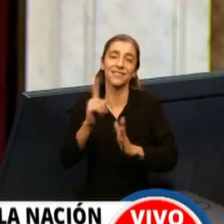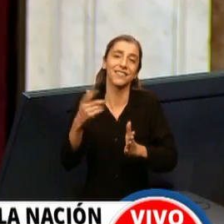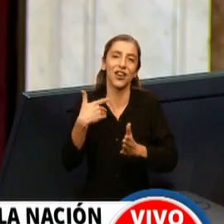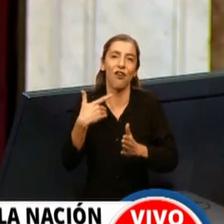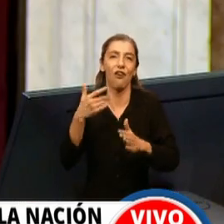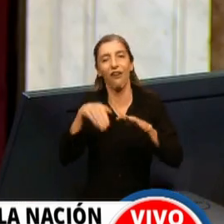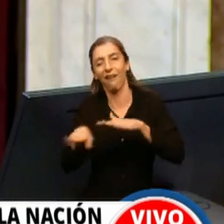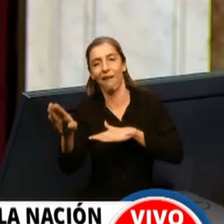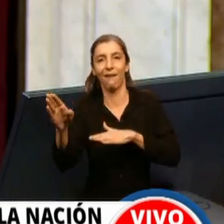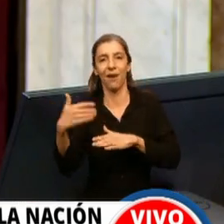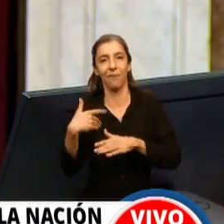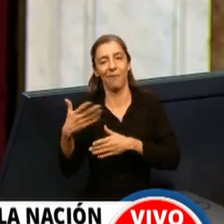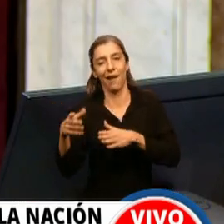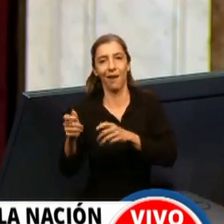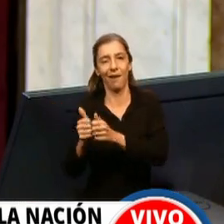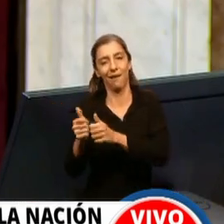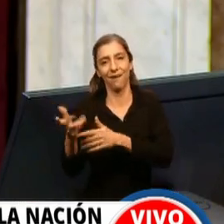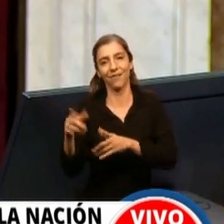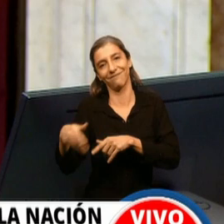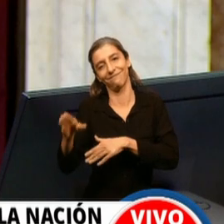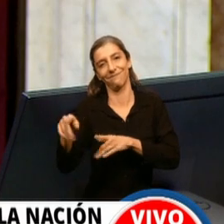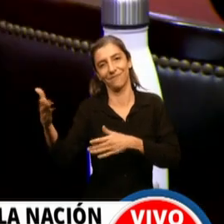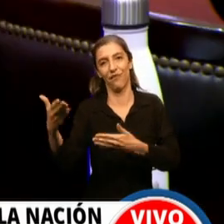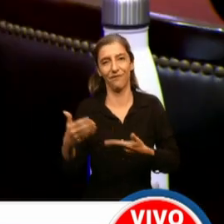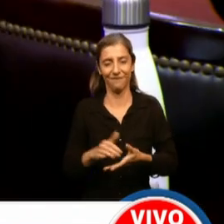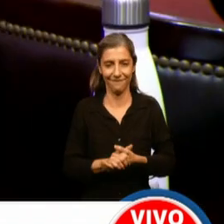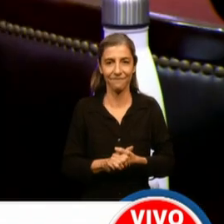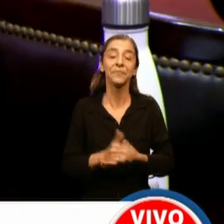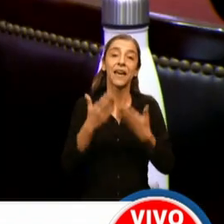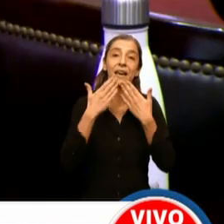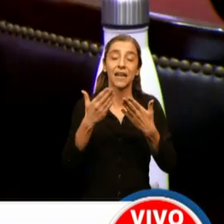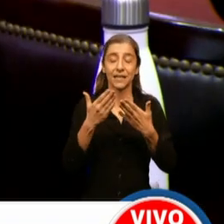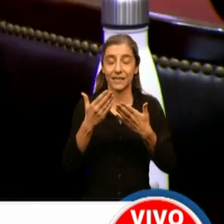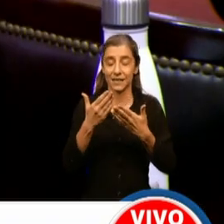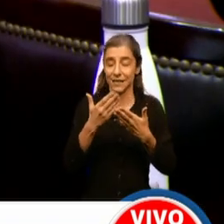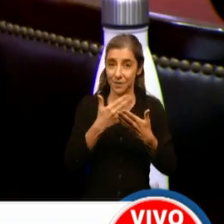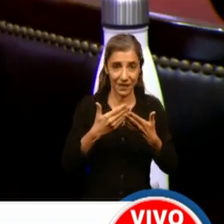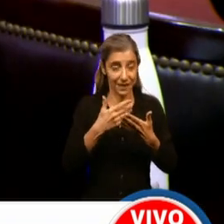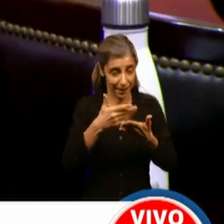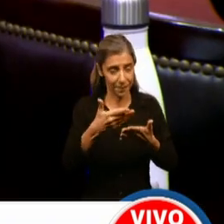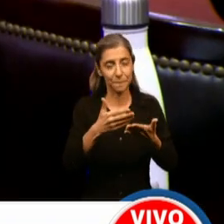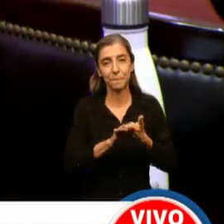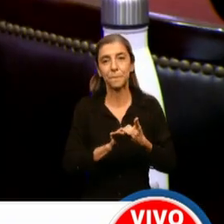near sigue a diputado leyva gracias presidente e